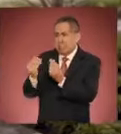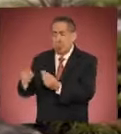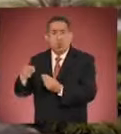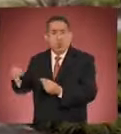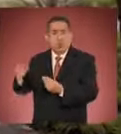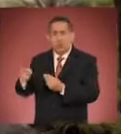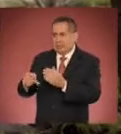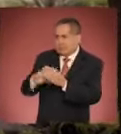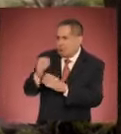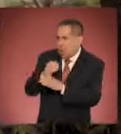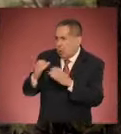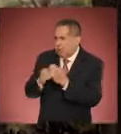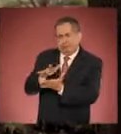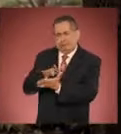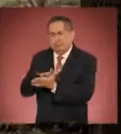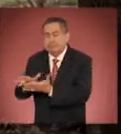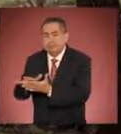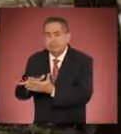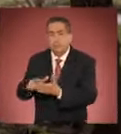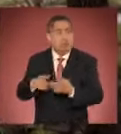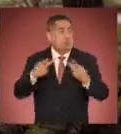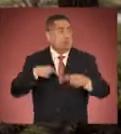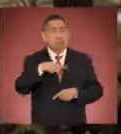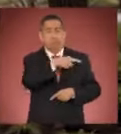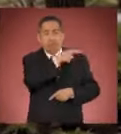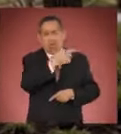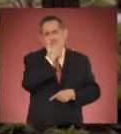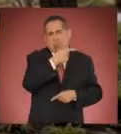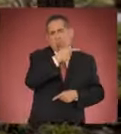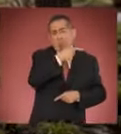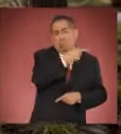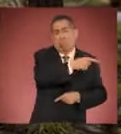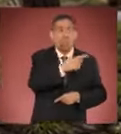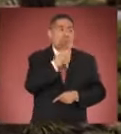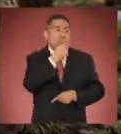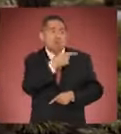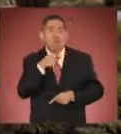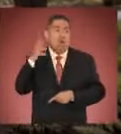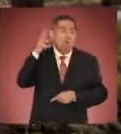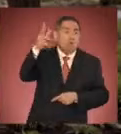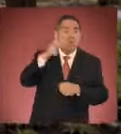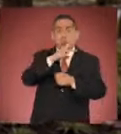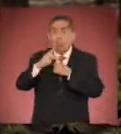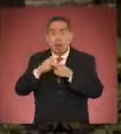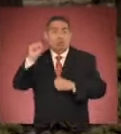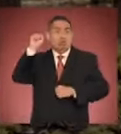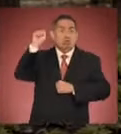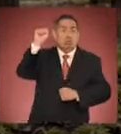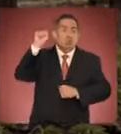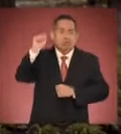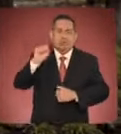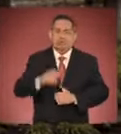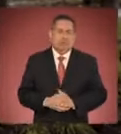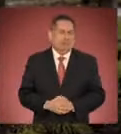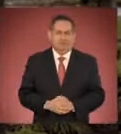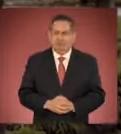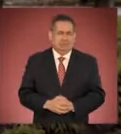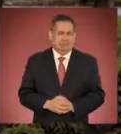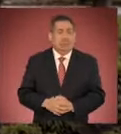necesitados, a los desposeídos. Los conservadores sostienen de que estamos llevando al país al comunismo.